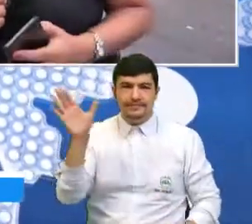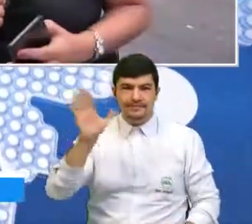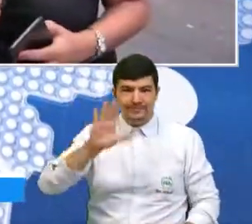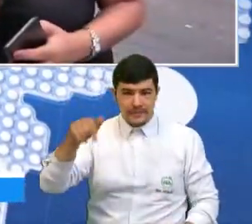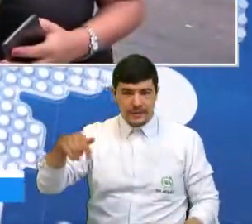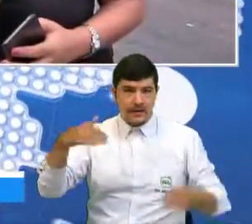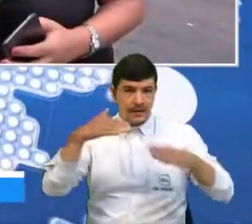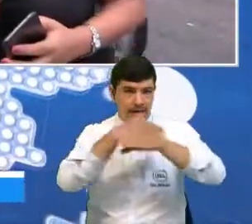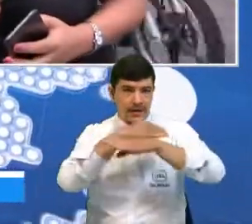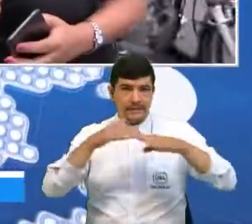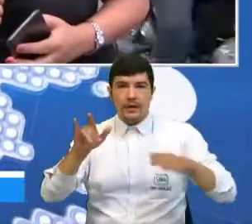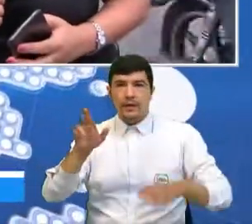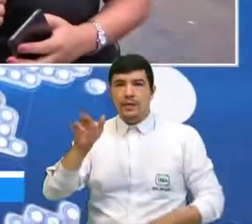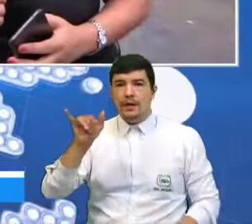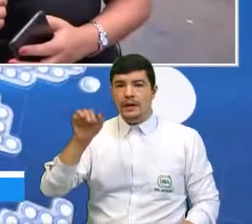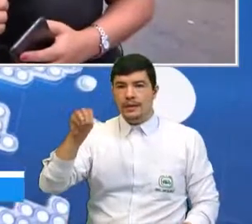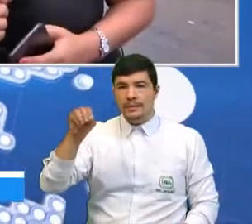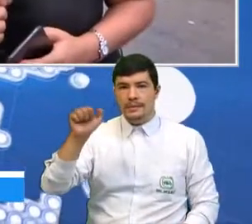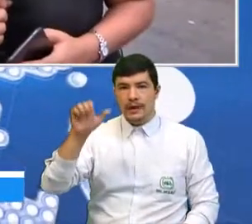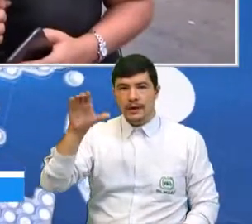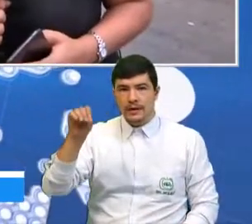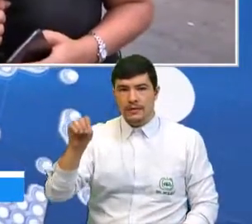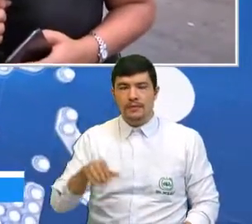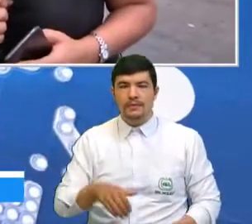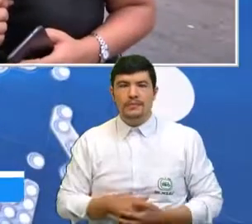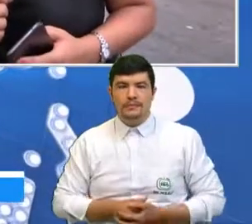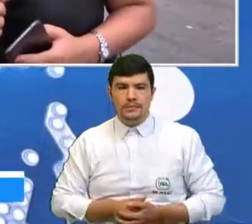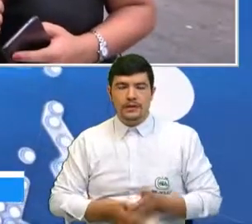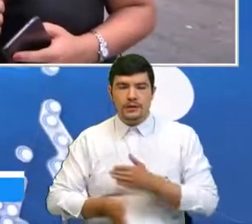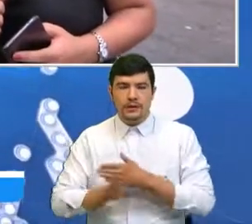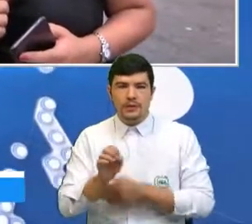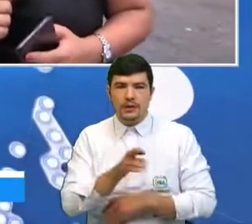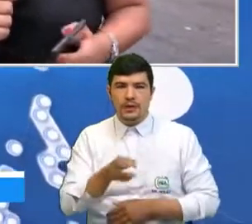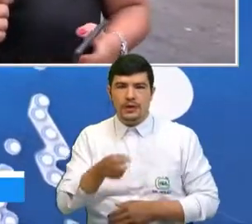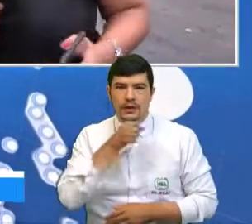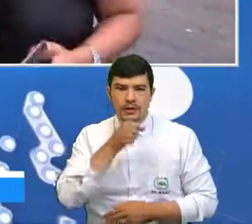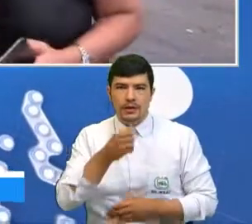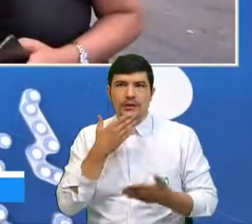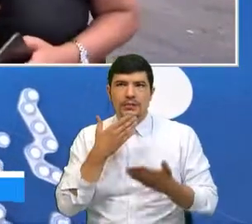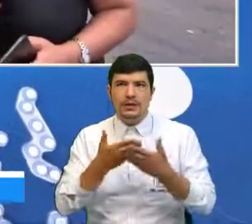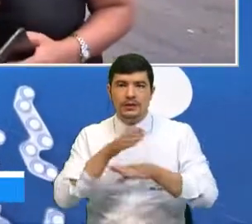la vía de Urimaco, el sector de Urimaco. Ibet Noriega, Oriente Noticias, estamos informando.